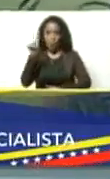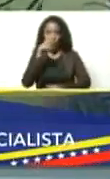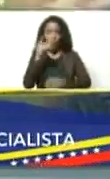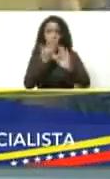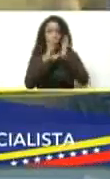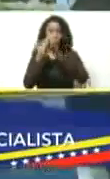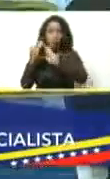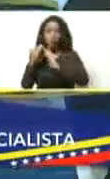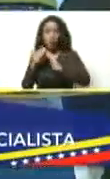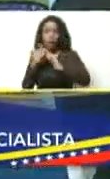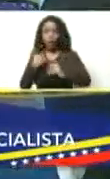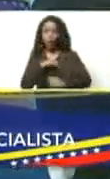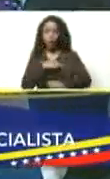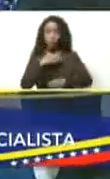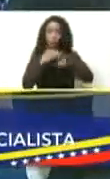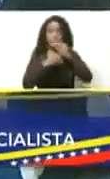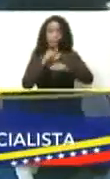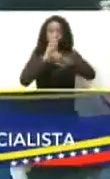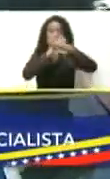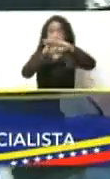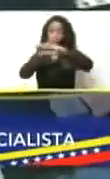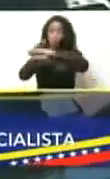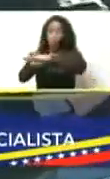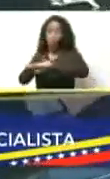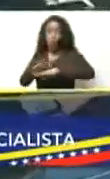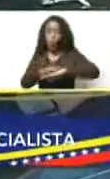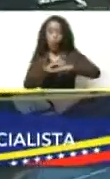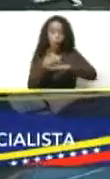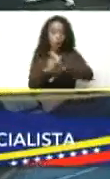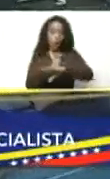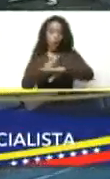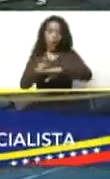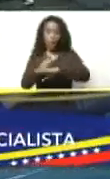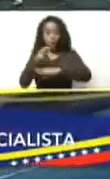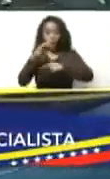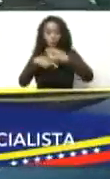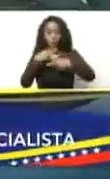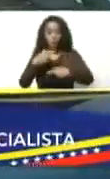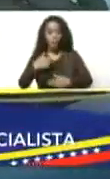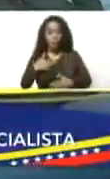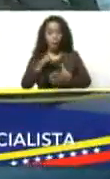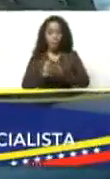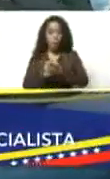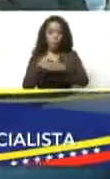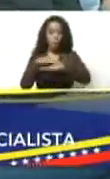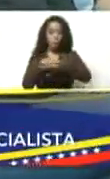comunal, que nosotros le hemos hecho un llamado al gobierno revolucionario, a mis colegas